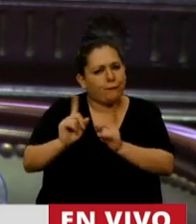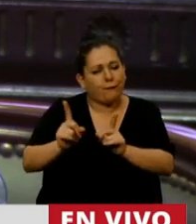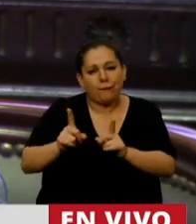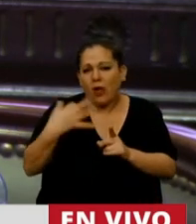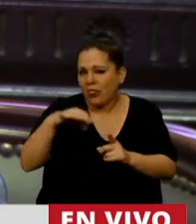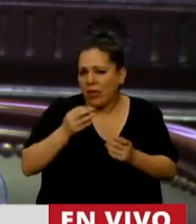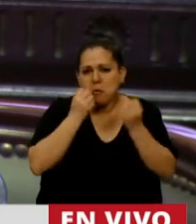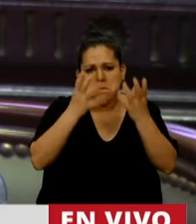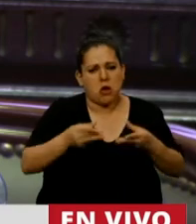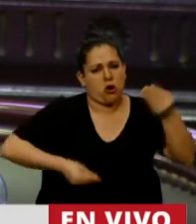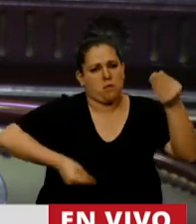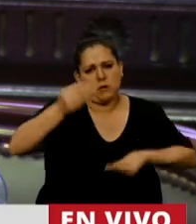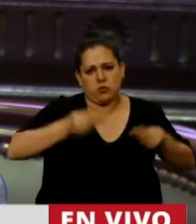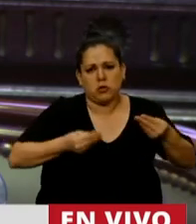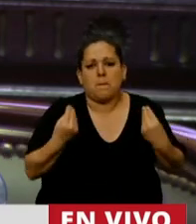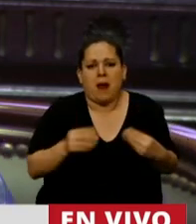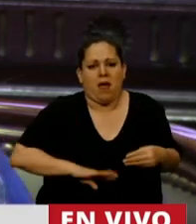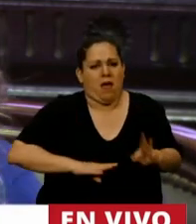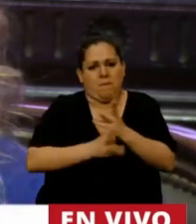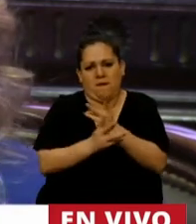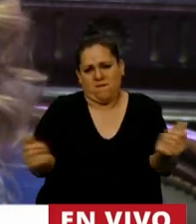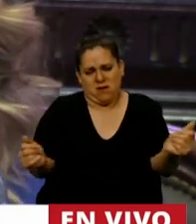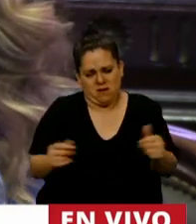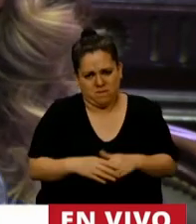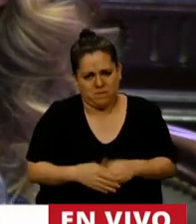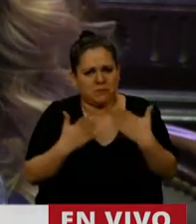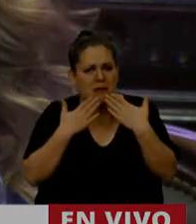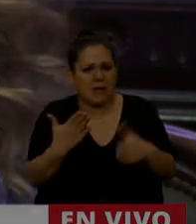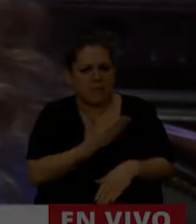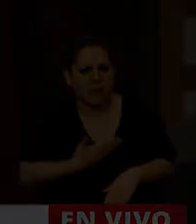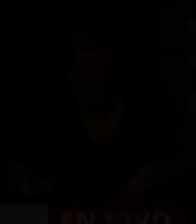mejoramos este presupuesto. Gracias, presidente. Gracias, diputada.